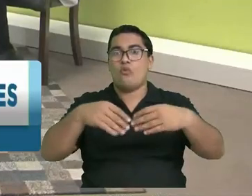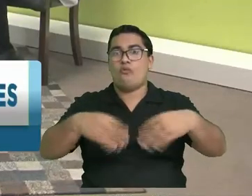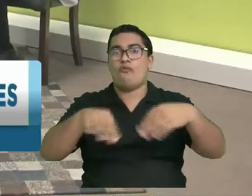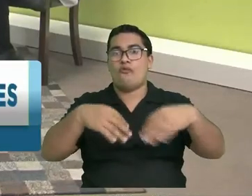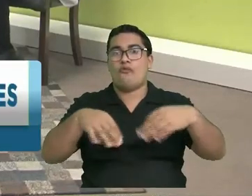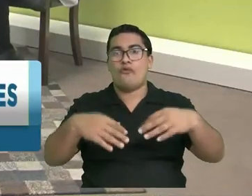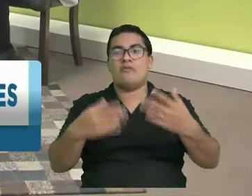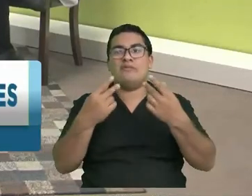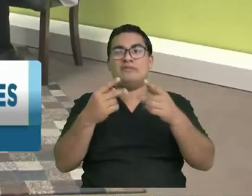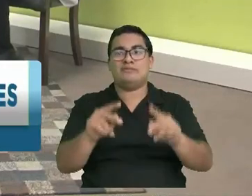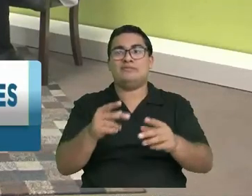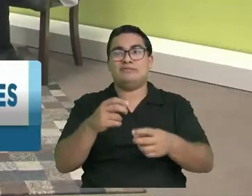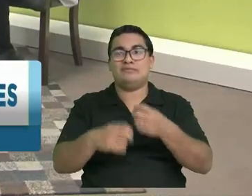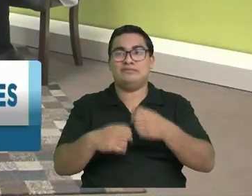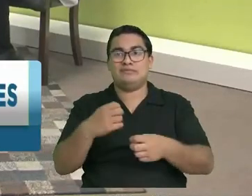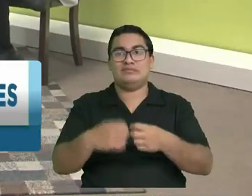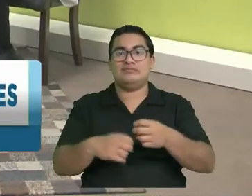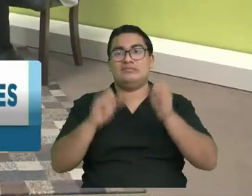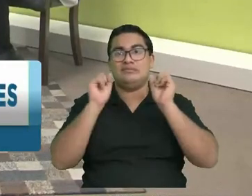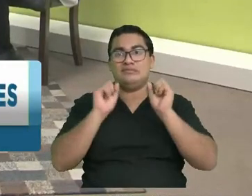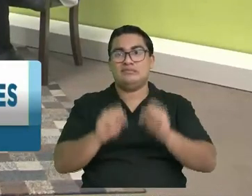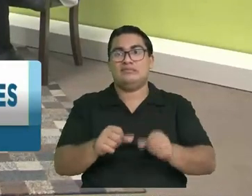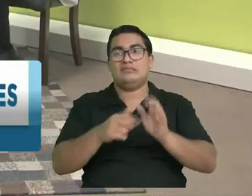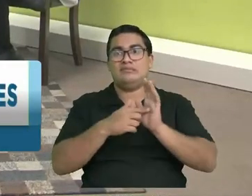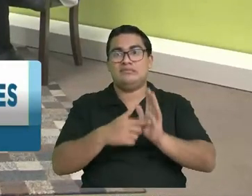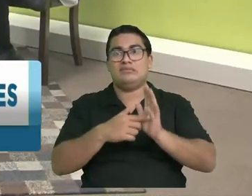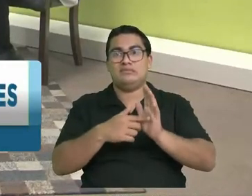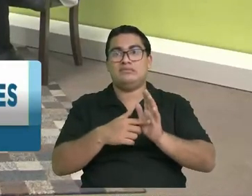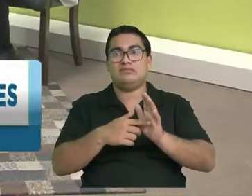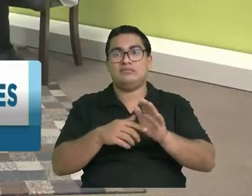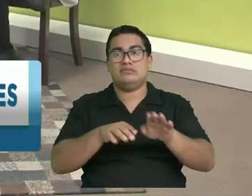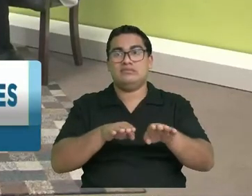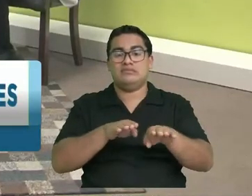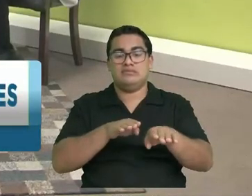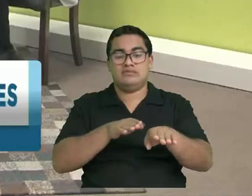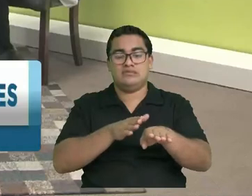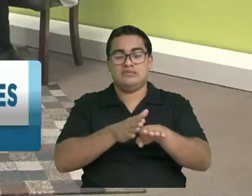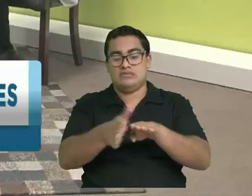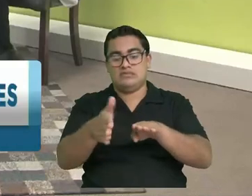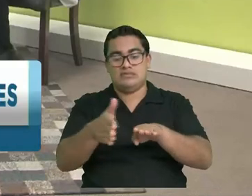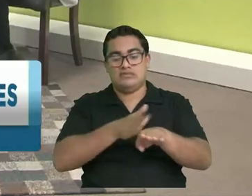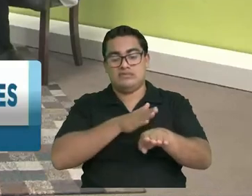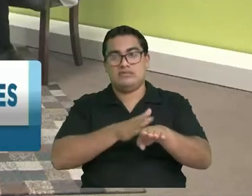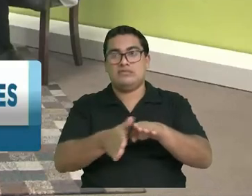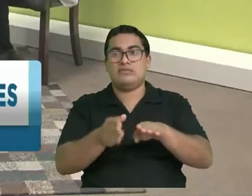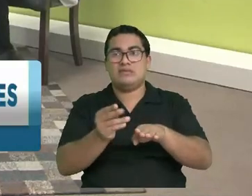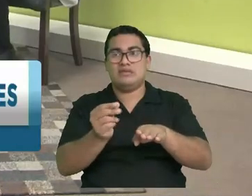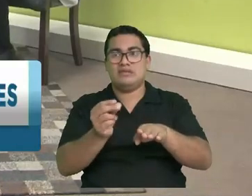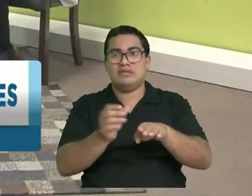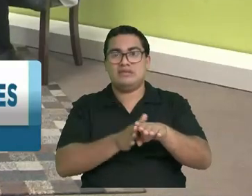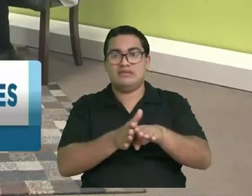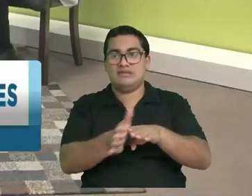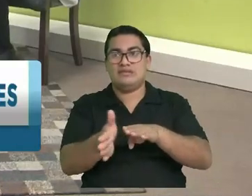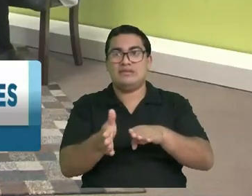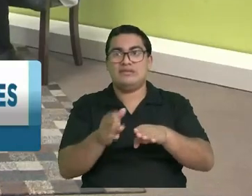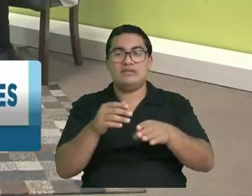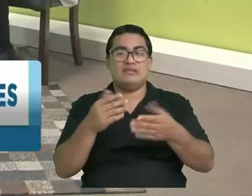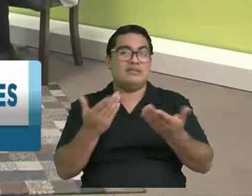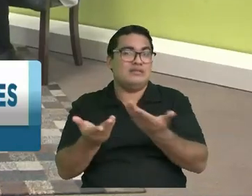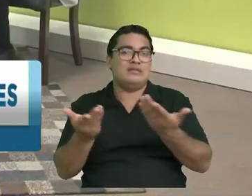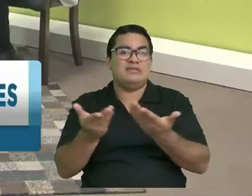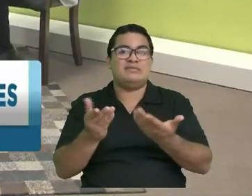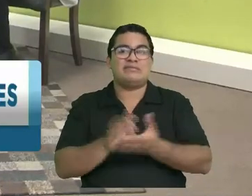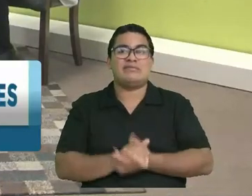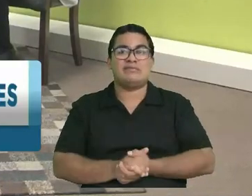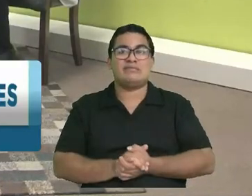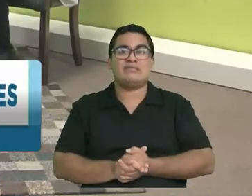problema con lo desahogado es que te puede producir fricción en la piel. Abrirse. Y producirte ciertas lesiones en la piel.